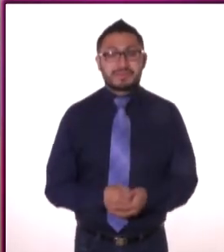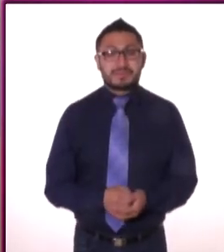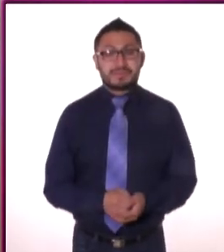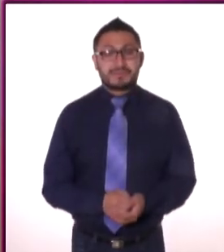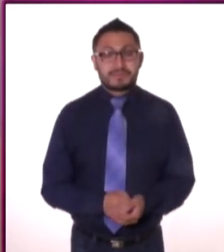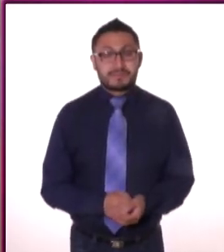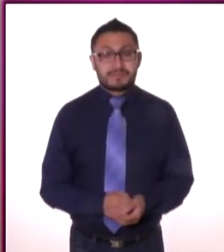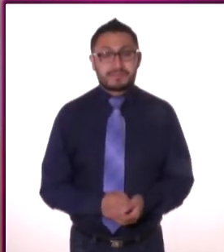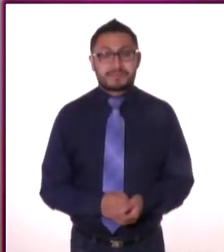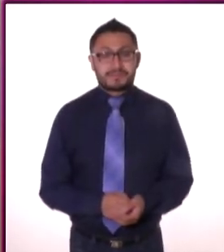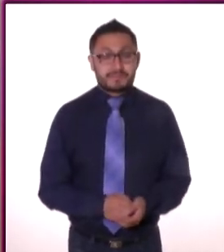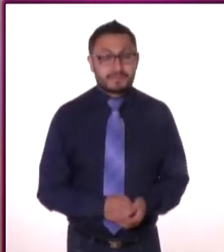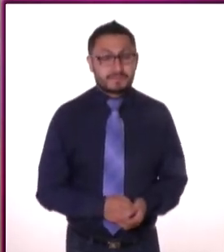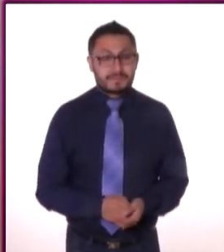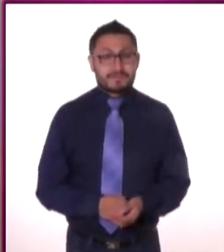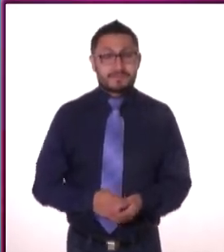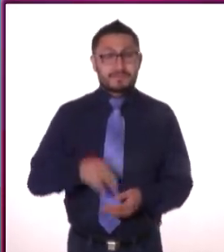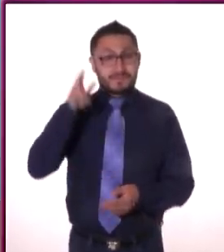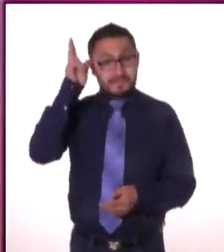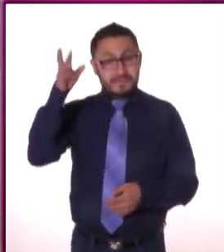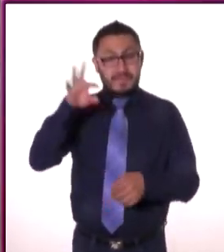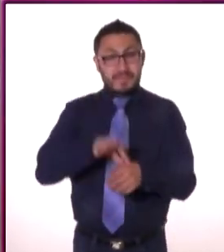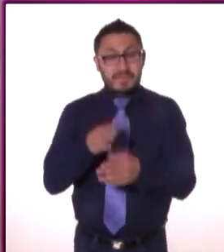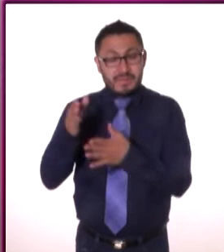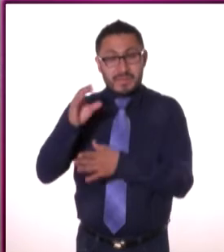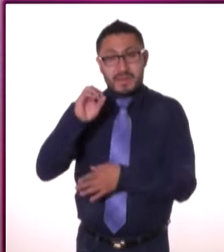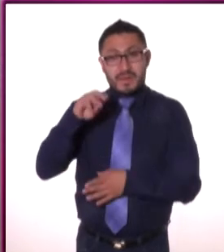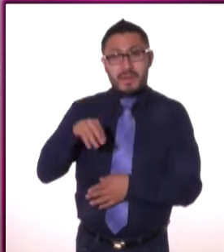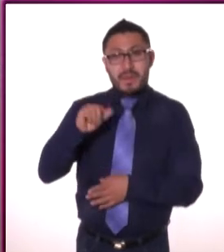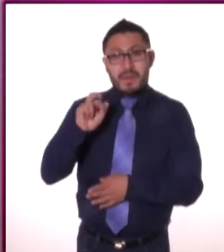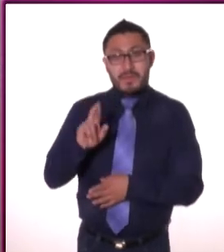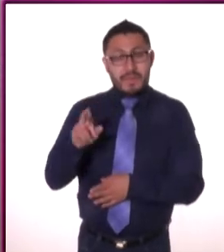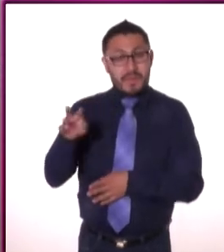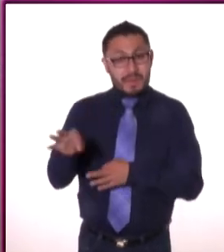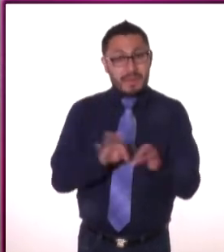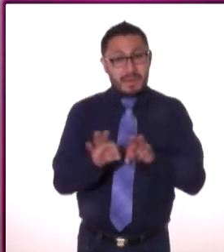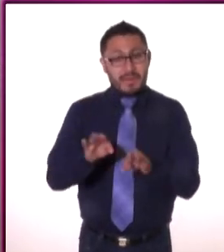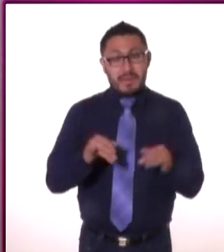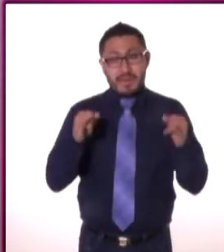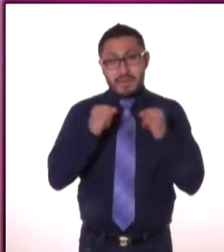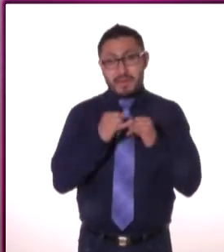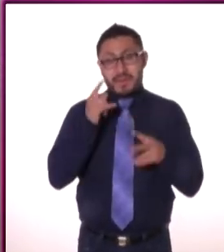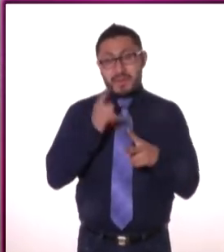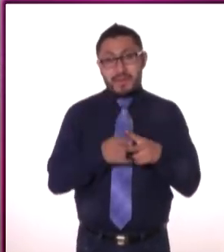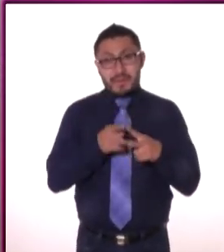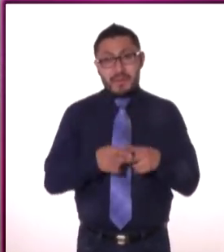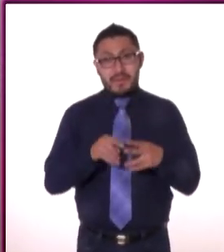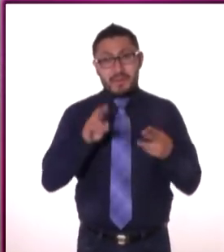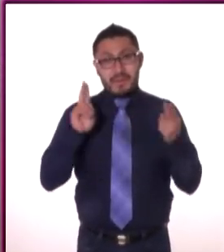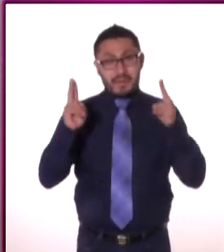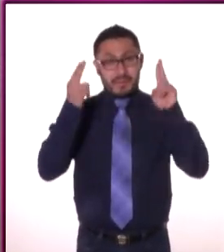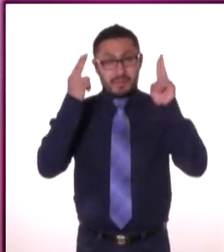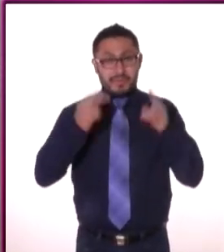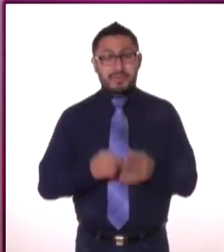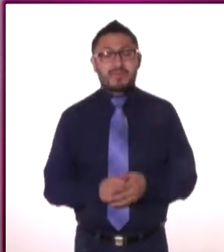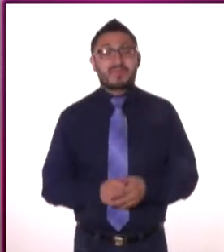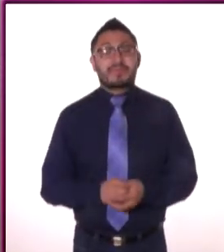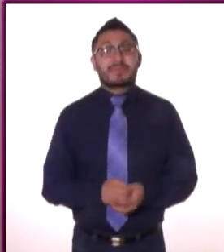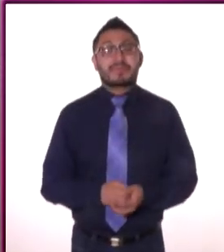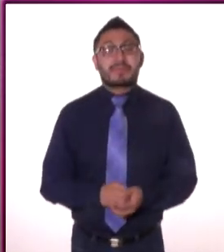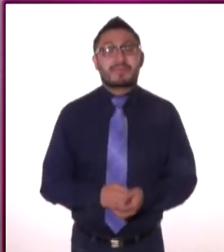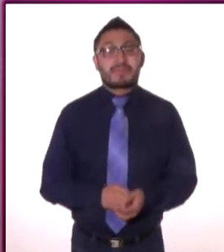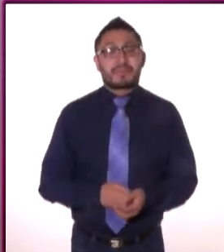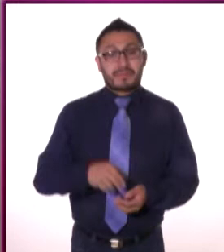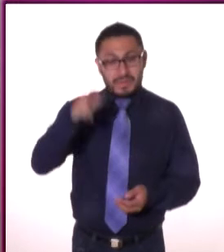herramienta. ¡Vamos! Hola, estamos con el doctor Omar Antolín Camarena, quien trabaja en el Instituto de Matemáticas de la